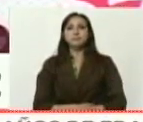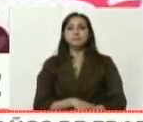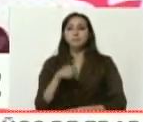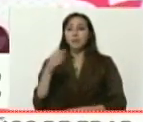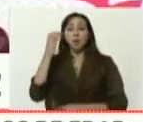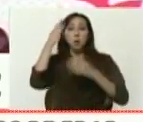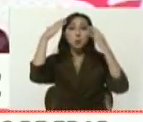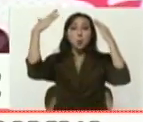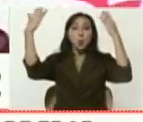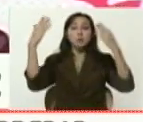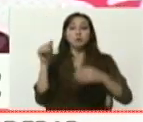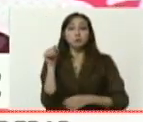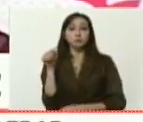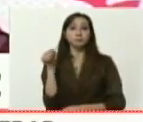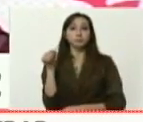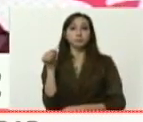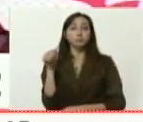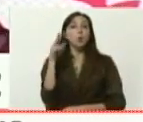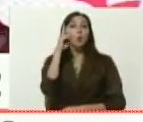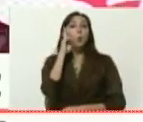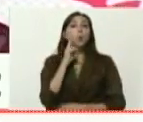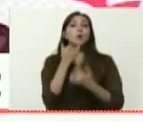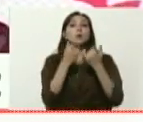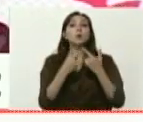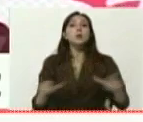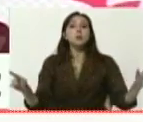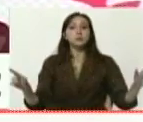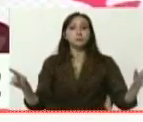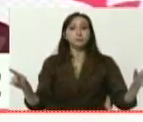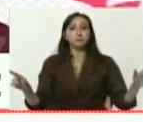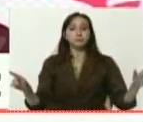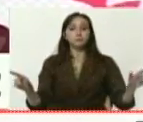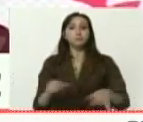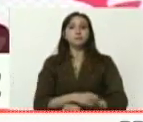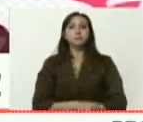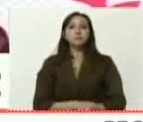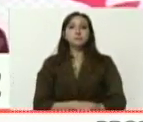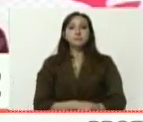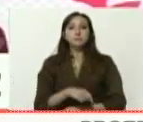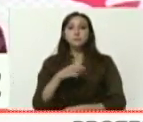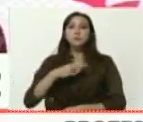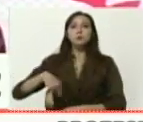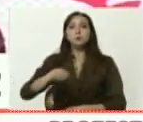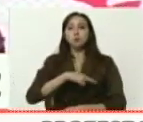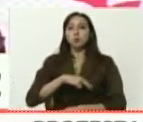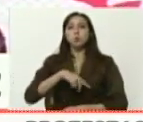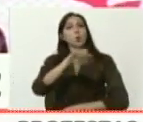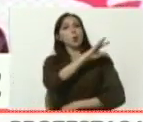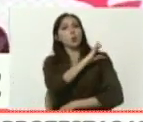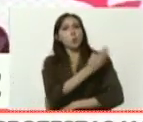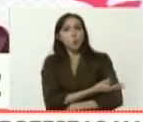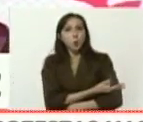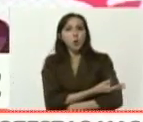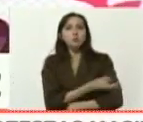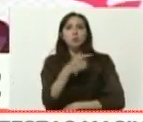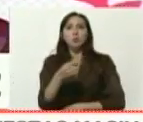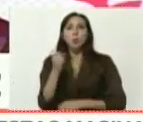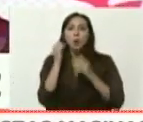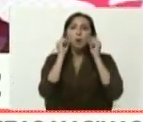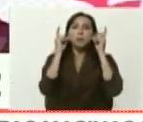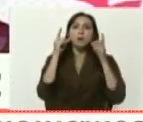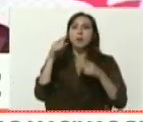sueño bolivariano de Angostura. Hemos hecho esfuerzos y fuerza por despertar